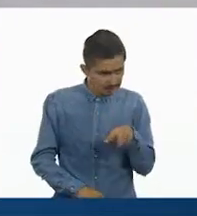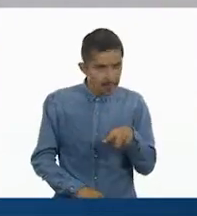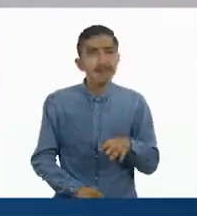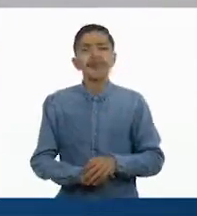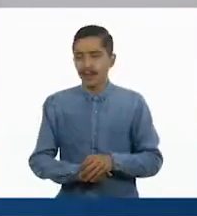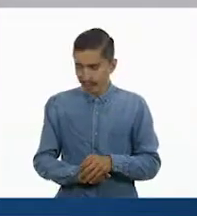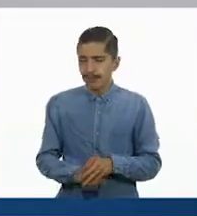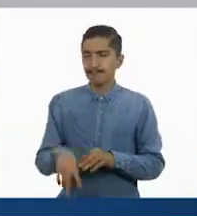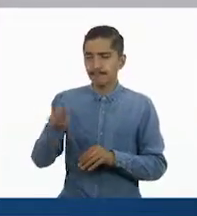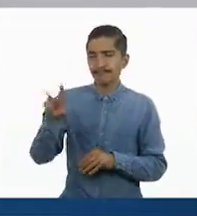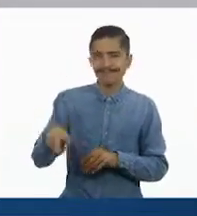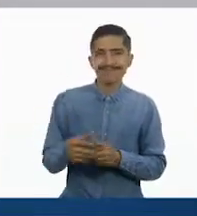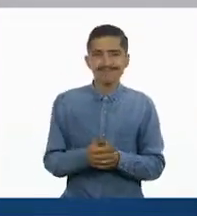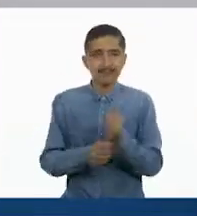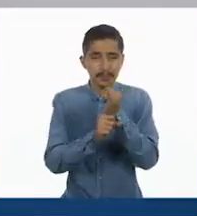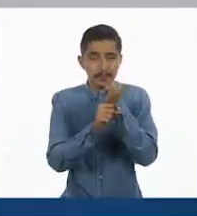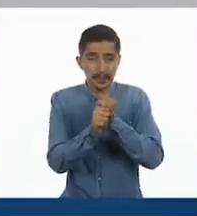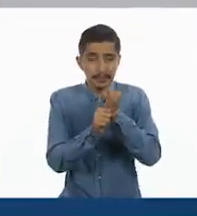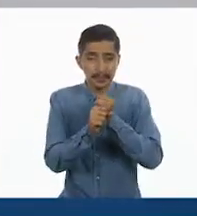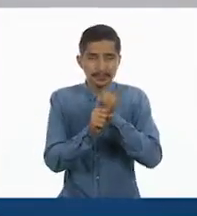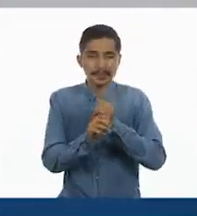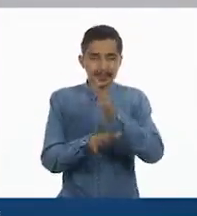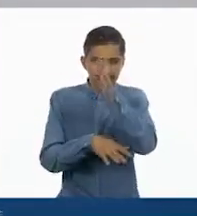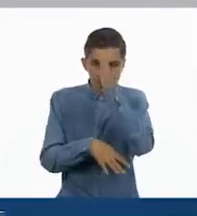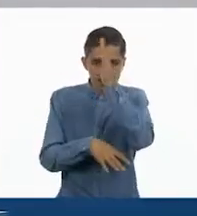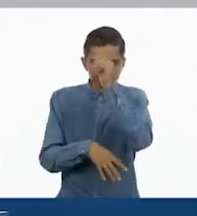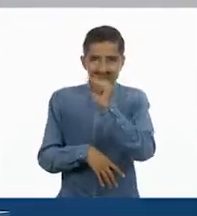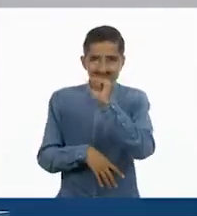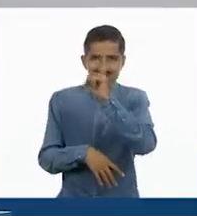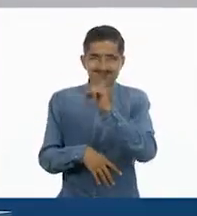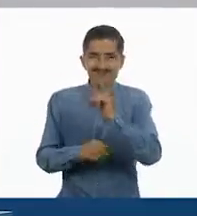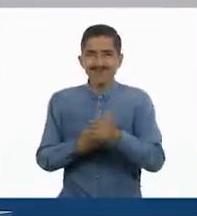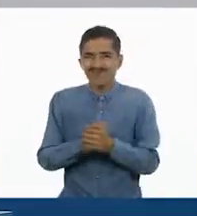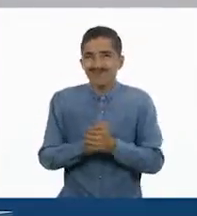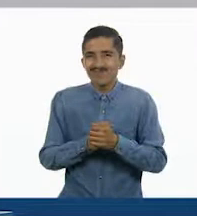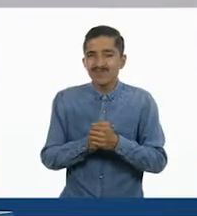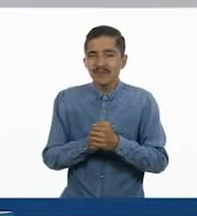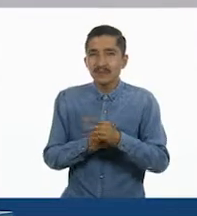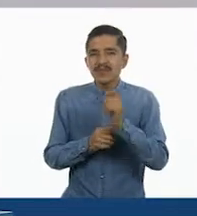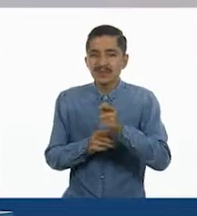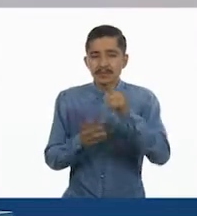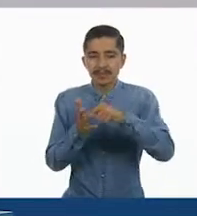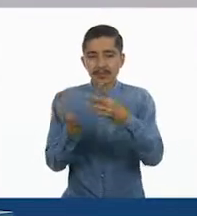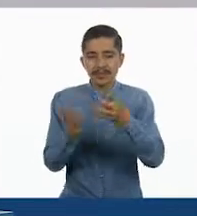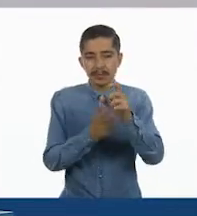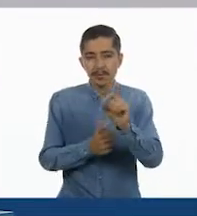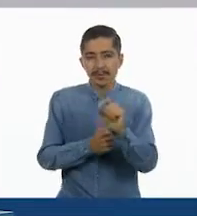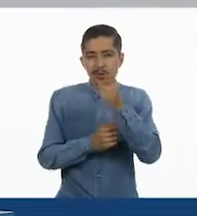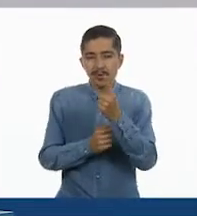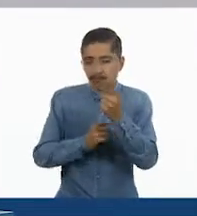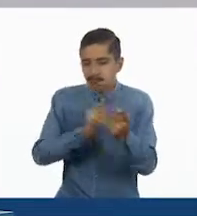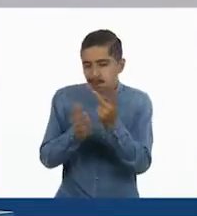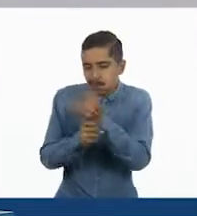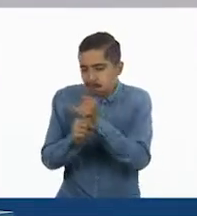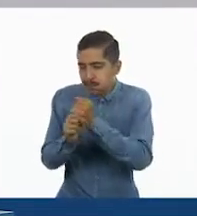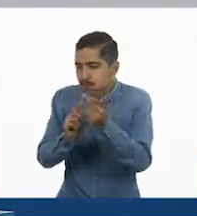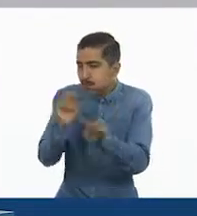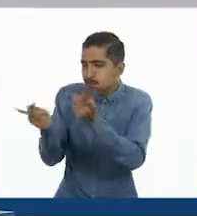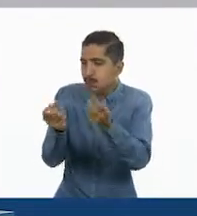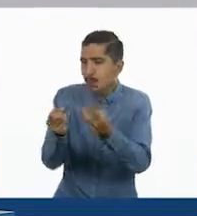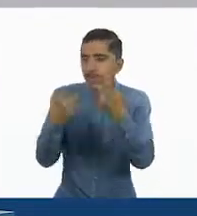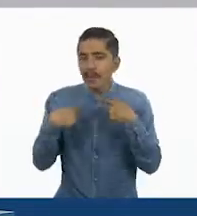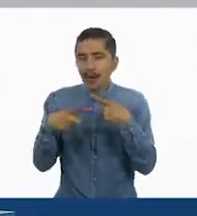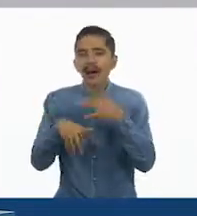Tienes razón. Los investigadores están de acuerdo en que el censo de 1921 pudo haber tenido